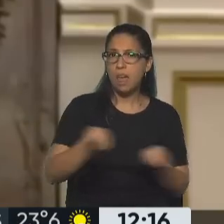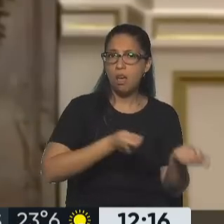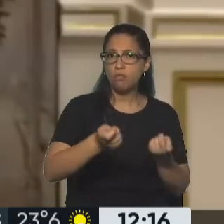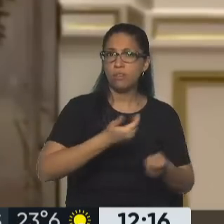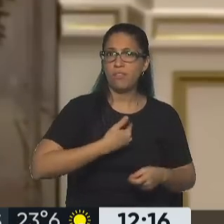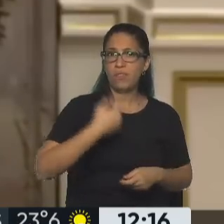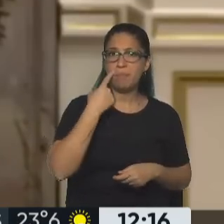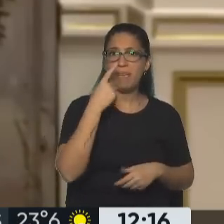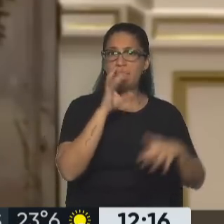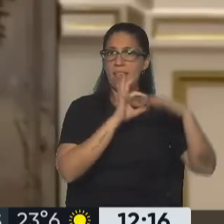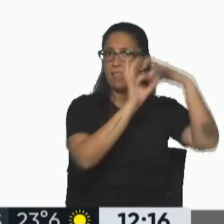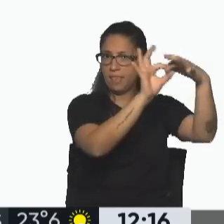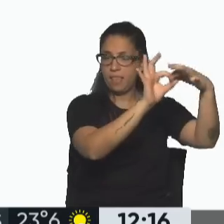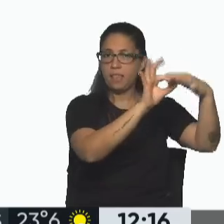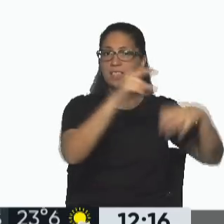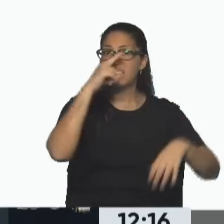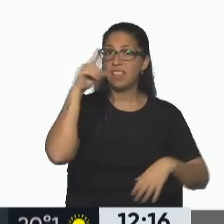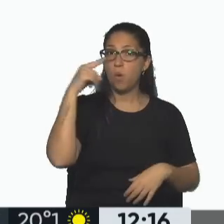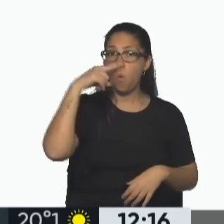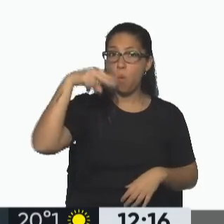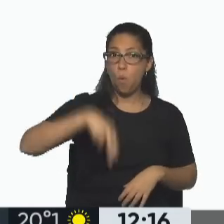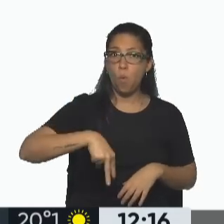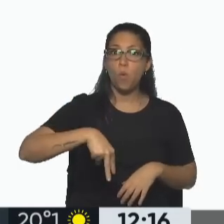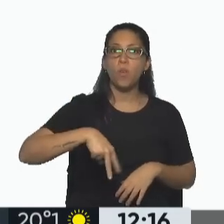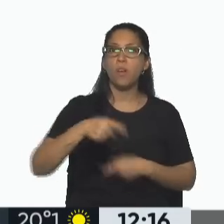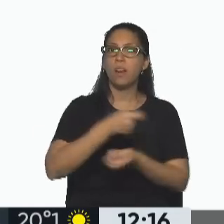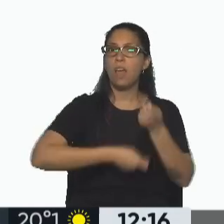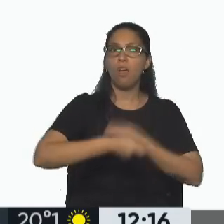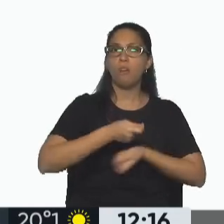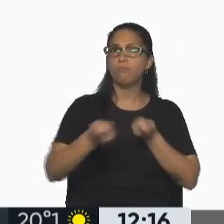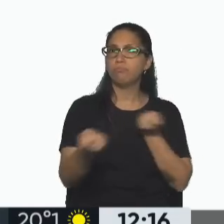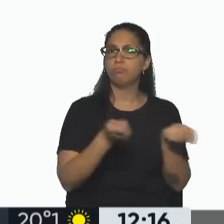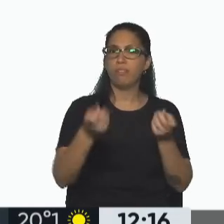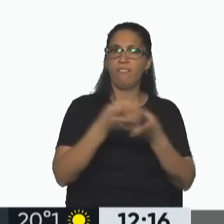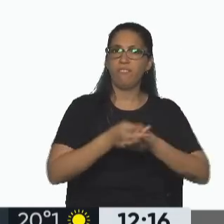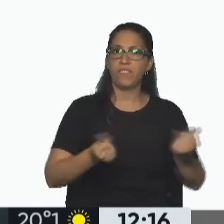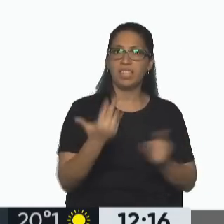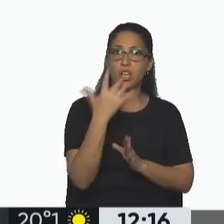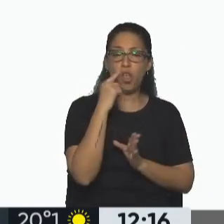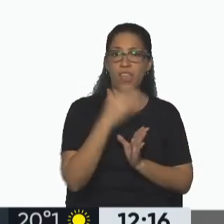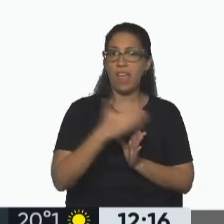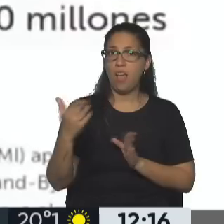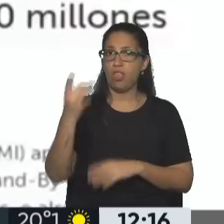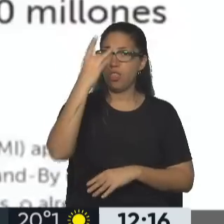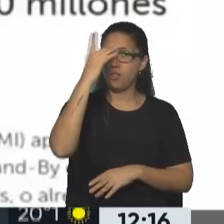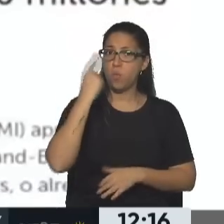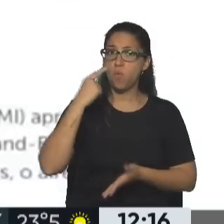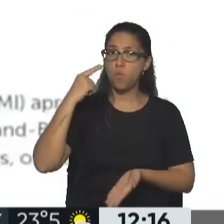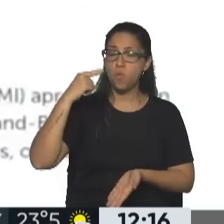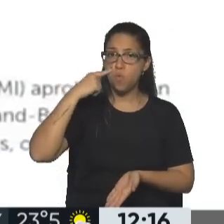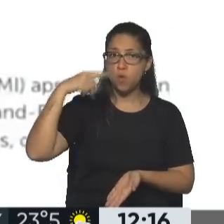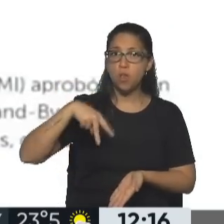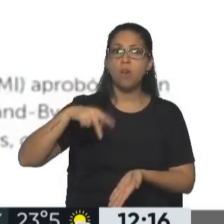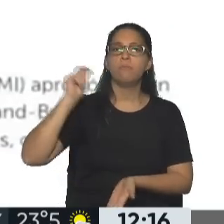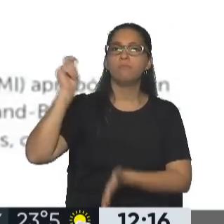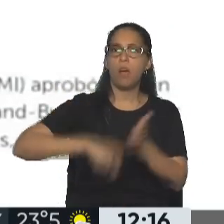Fondo Monetario Internacional. El 7 de junio, concluyeron las negociaciones y 5 días después, el 12 de junio, se firmó el primer acuerdo con